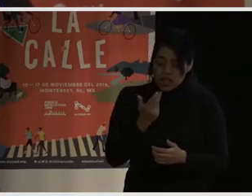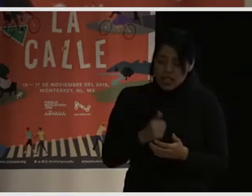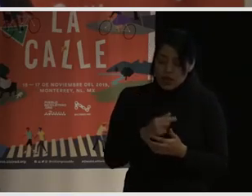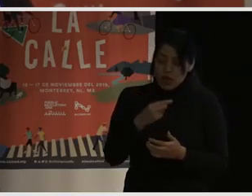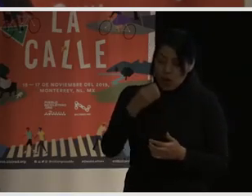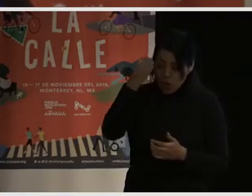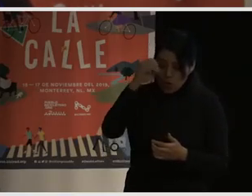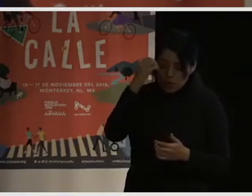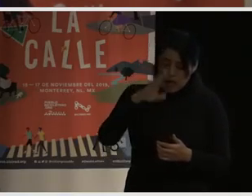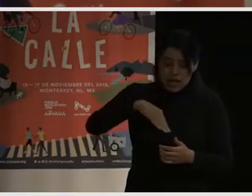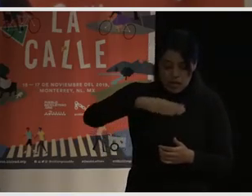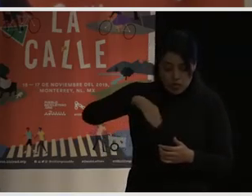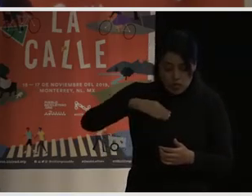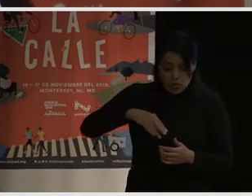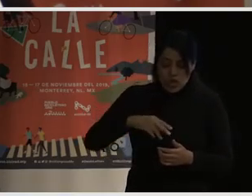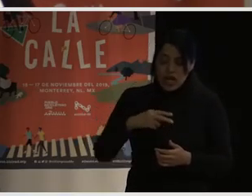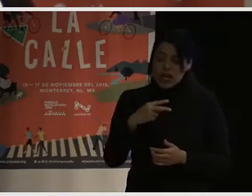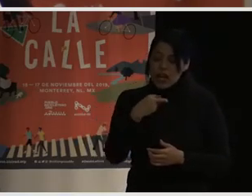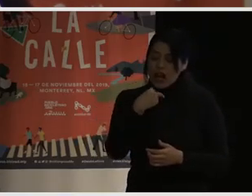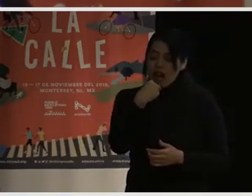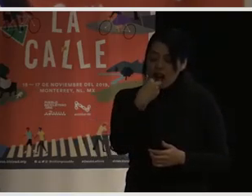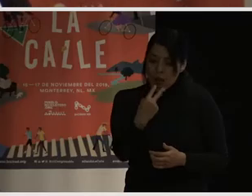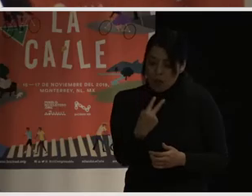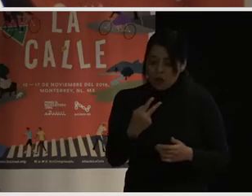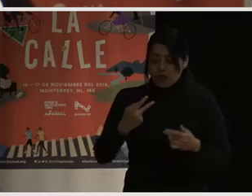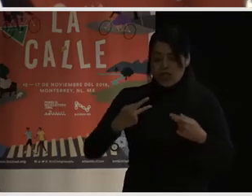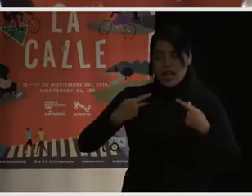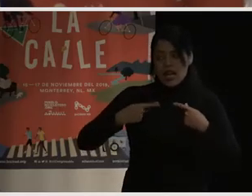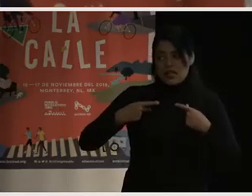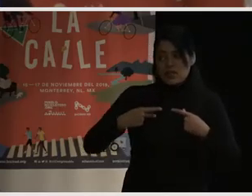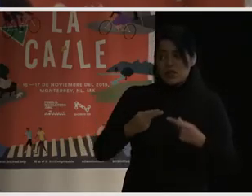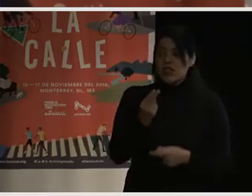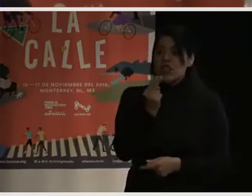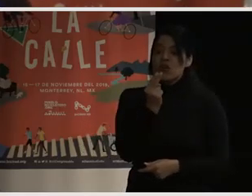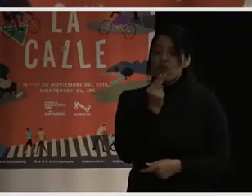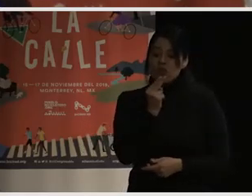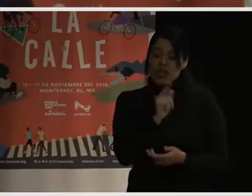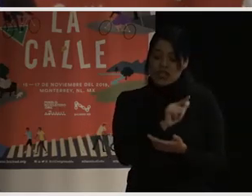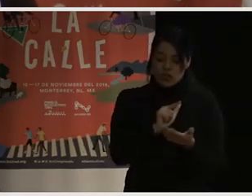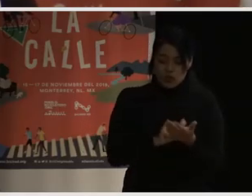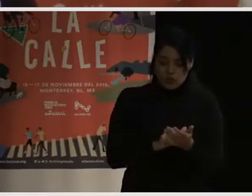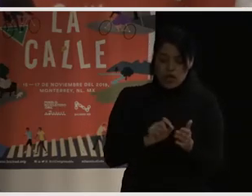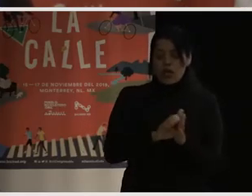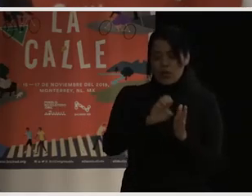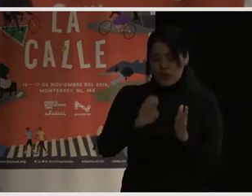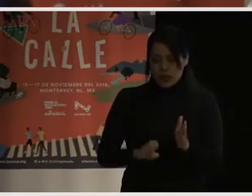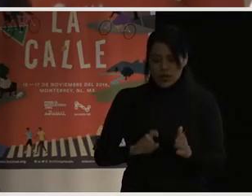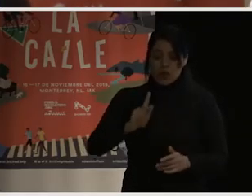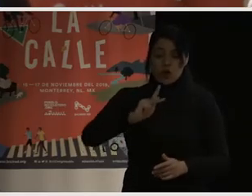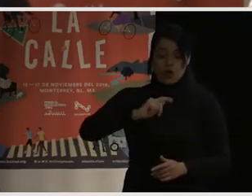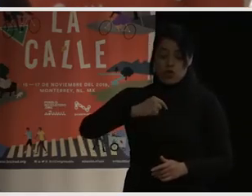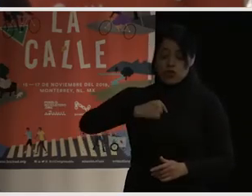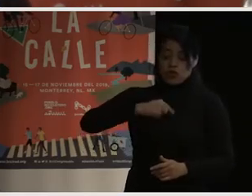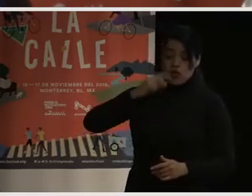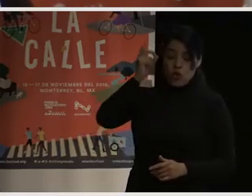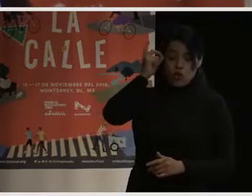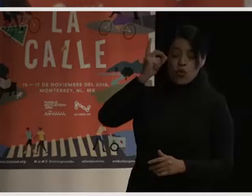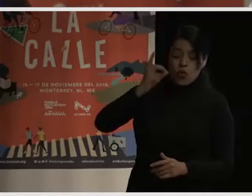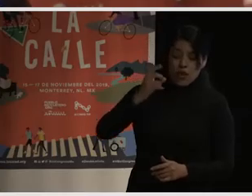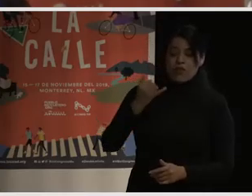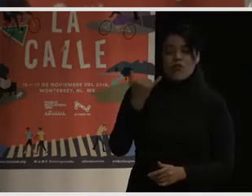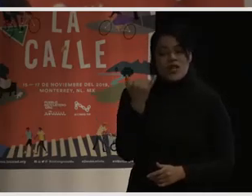como que hemos buscado darle voz a los usuarios de los espacios entonces no nada más es el propietario y el vecino sino también el que transita o